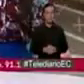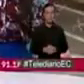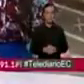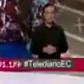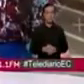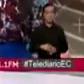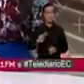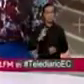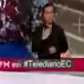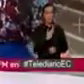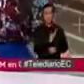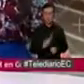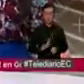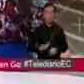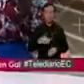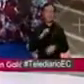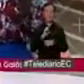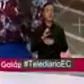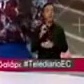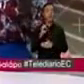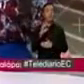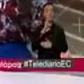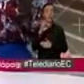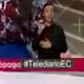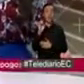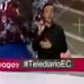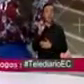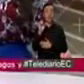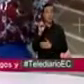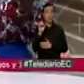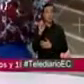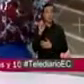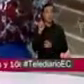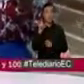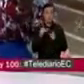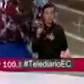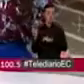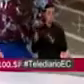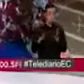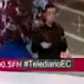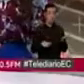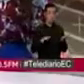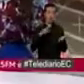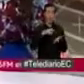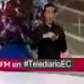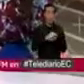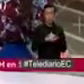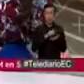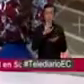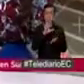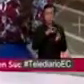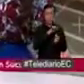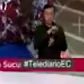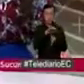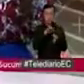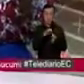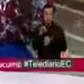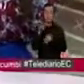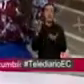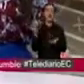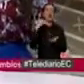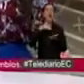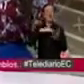Según el vicepresidente de la República, Otto Sonnenholzner, la reducción de muertes en Guayas permitió que 5 cantones de esta provincia se